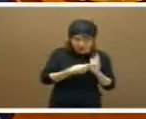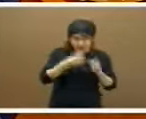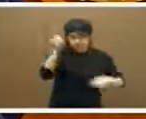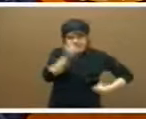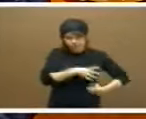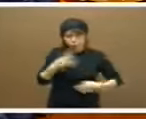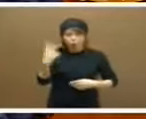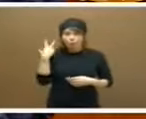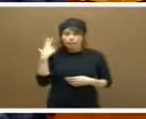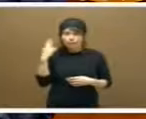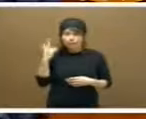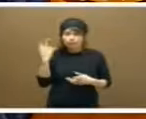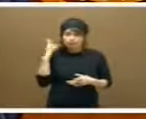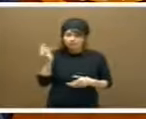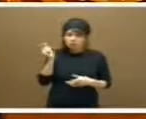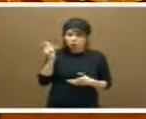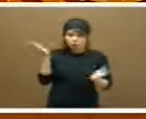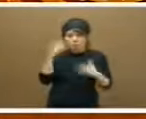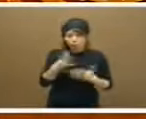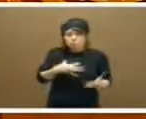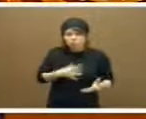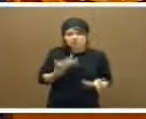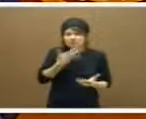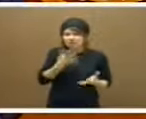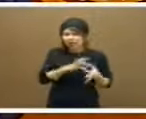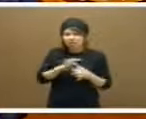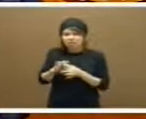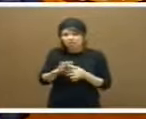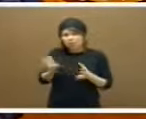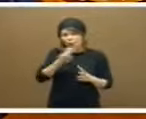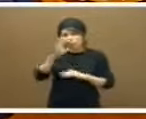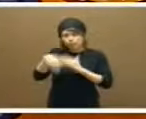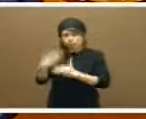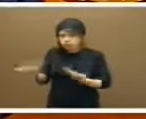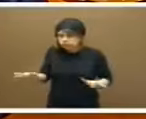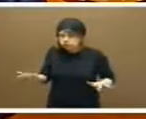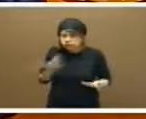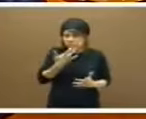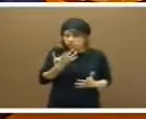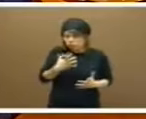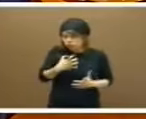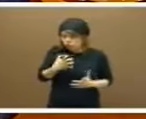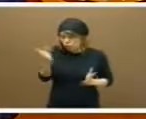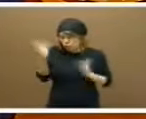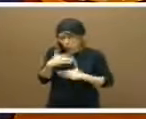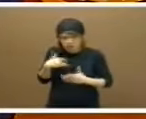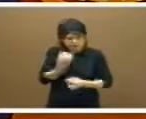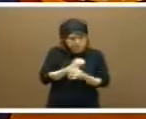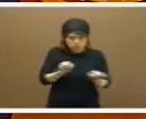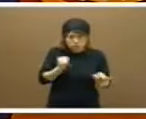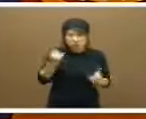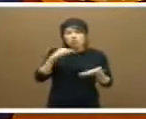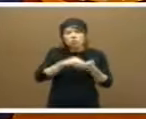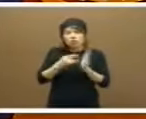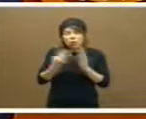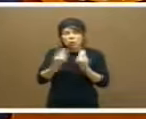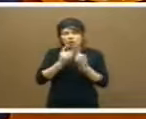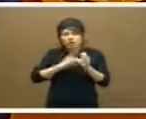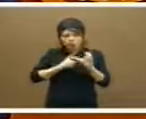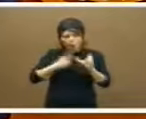Es prácticamente imposible cobrarla si no es a través de otro procedimiento. Y ese es el procedimiento que los técnicos de la Junta de Extremadura tendrán